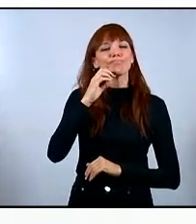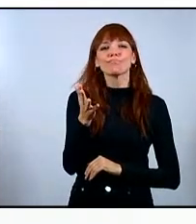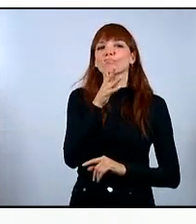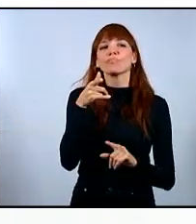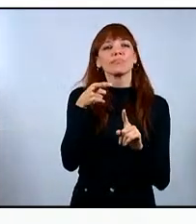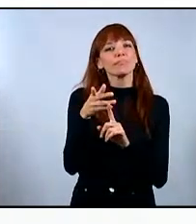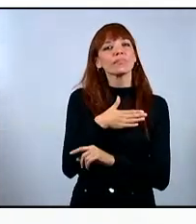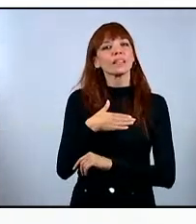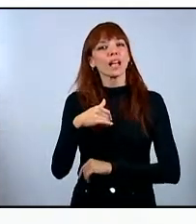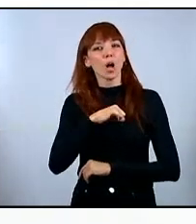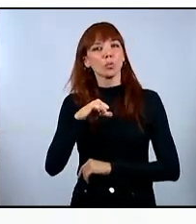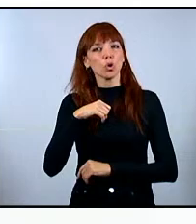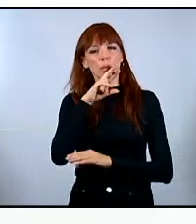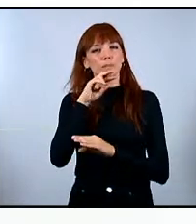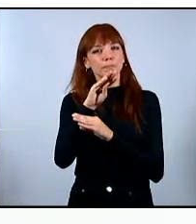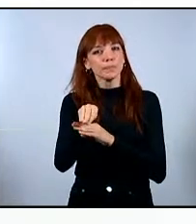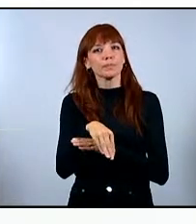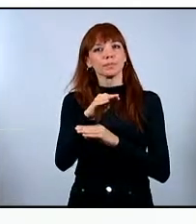trabajo autónomo